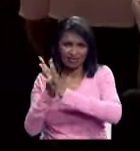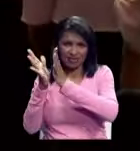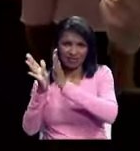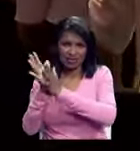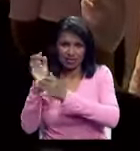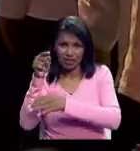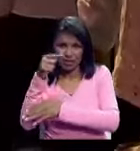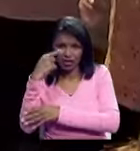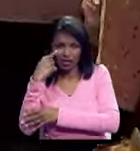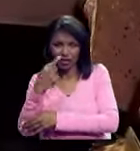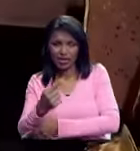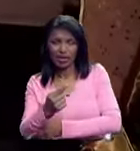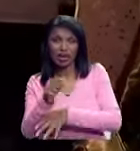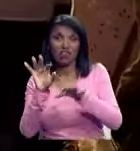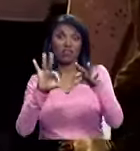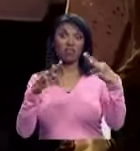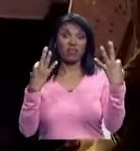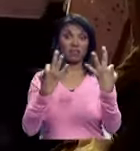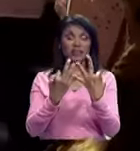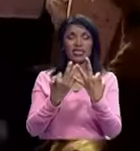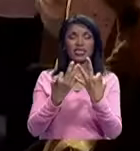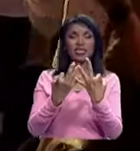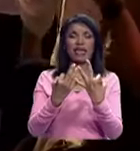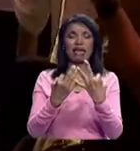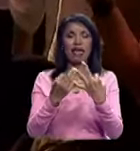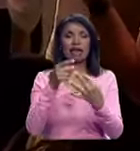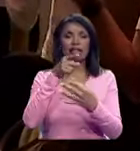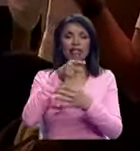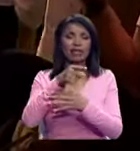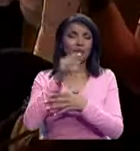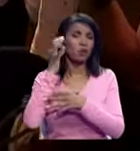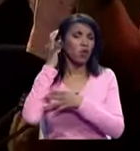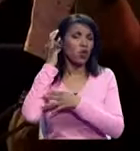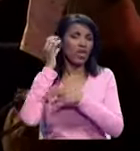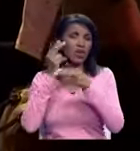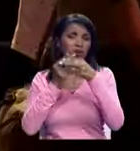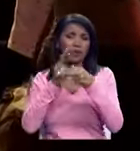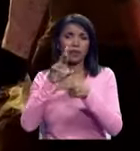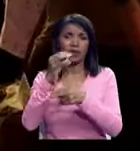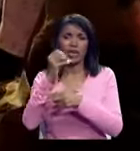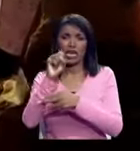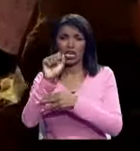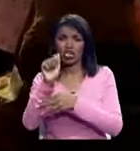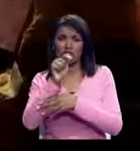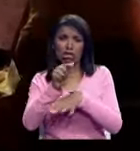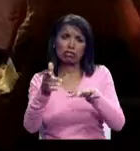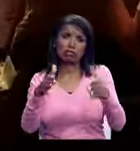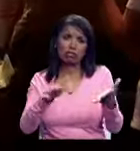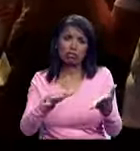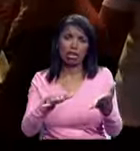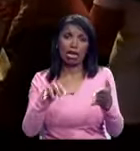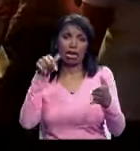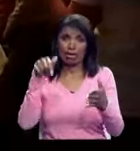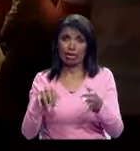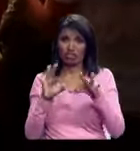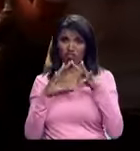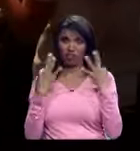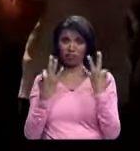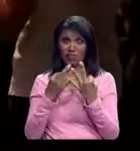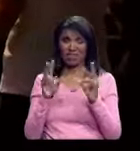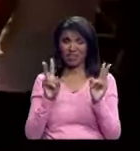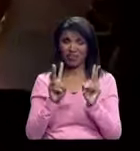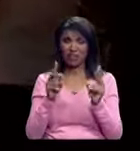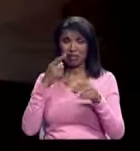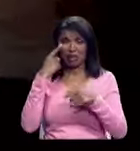amistades de Rosa Rodríguez le dan ese último adiós y han empezado cantando una de